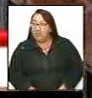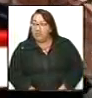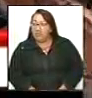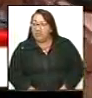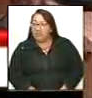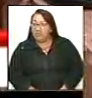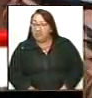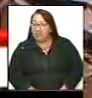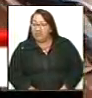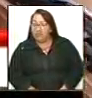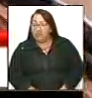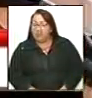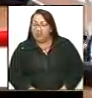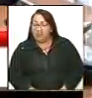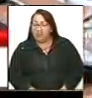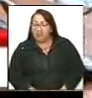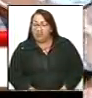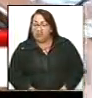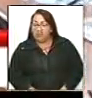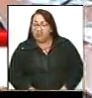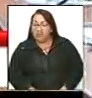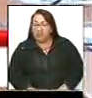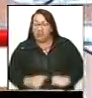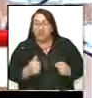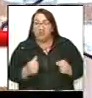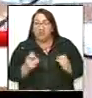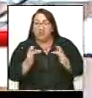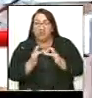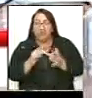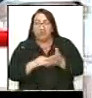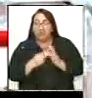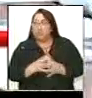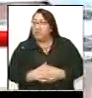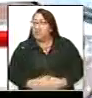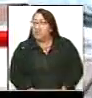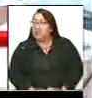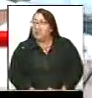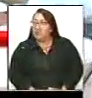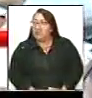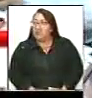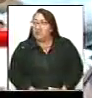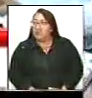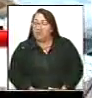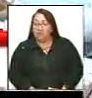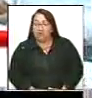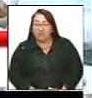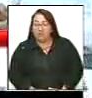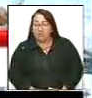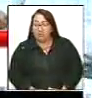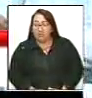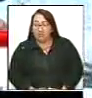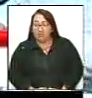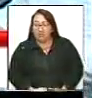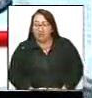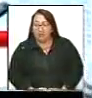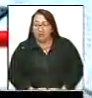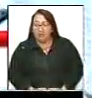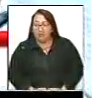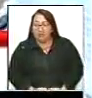habla del sistema interconectado porque son dos proyectos que son de mucha importancia para